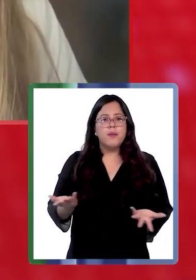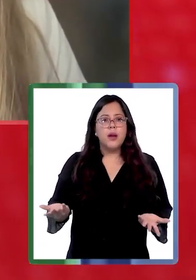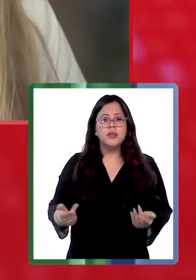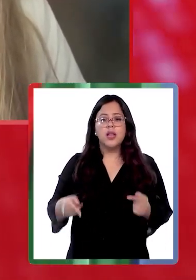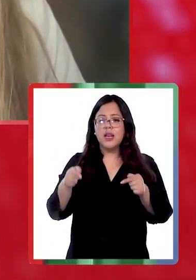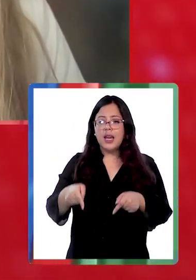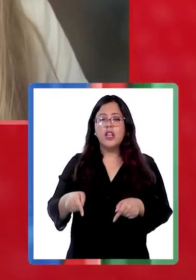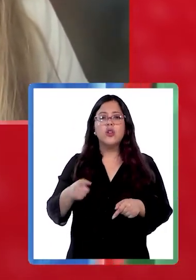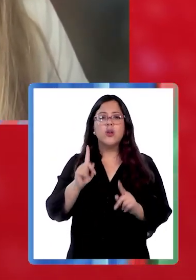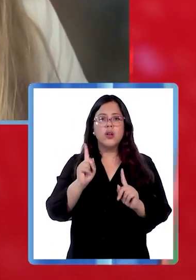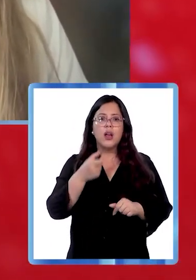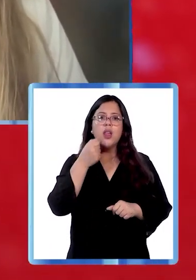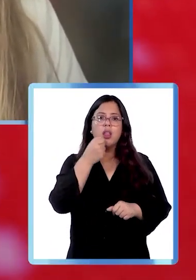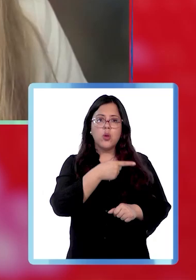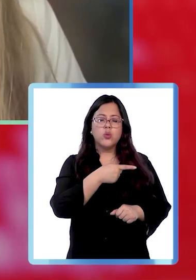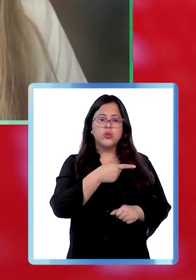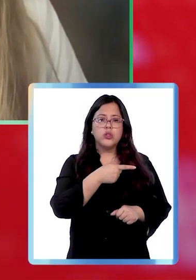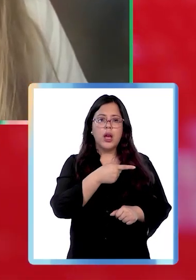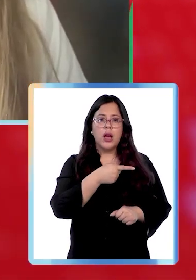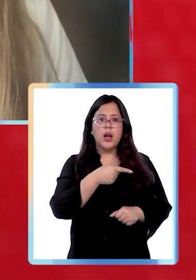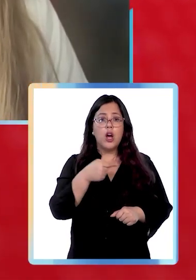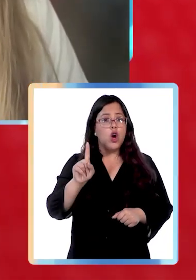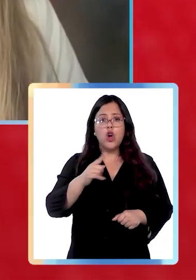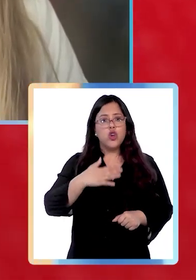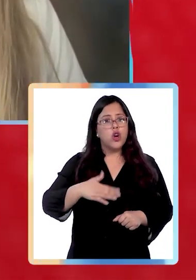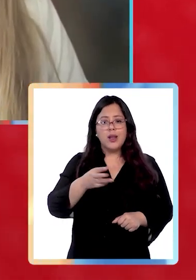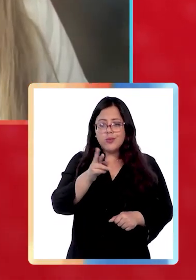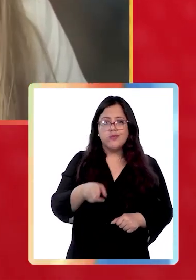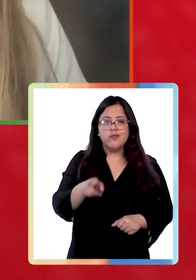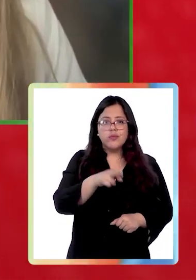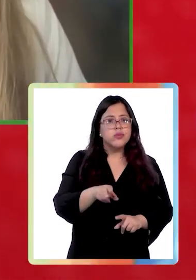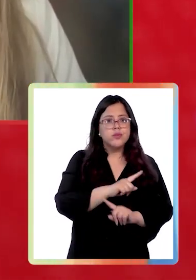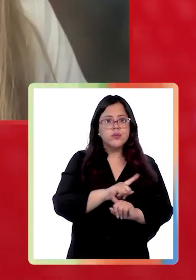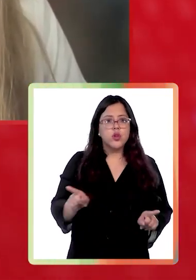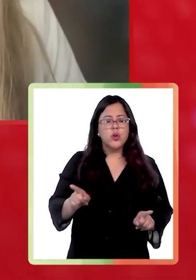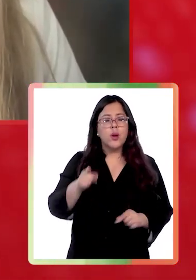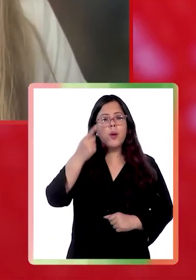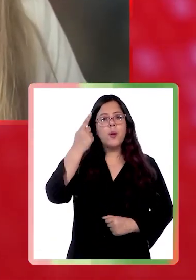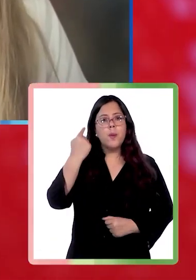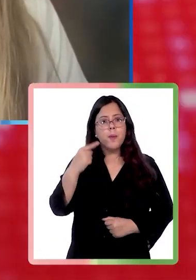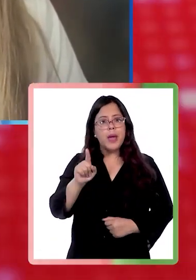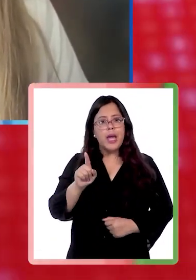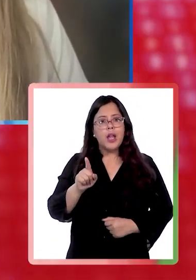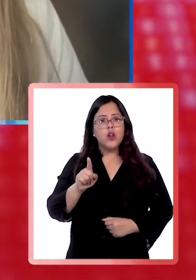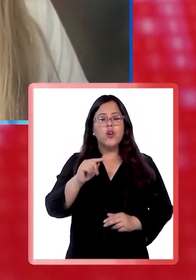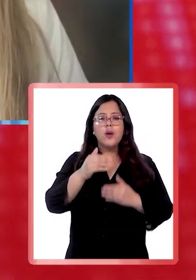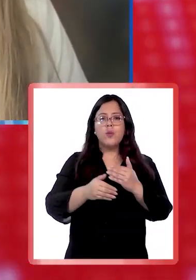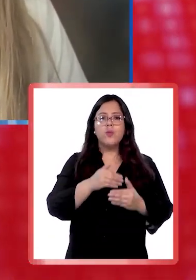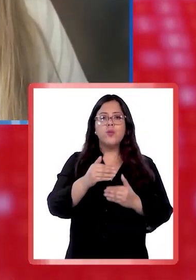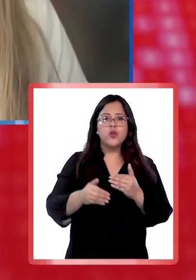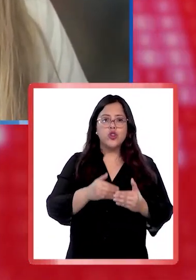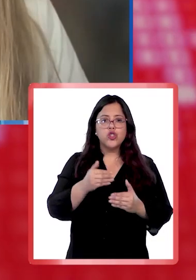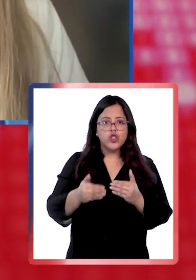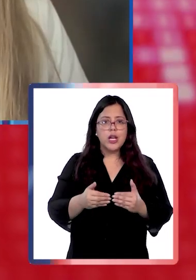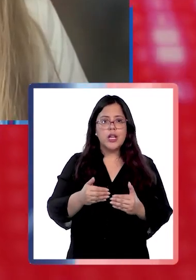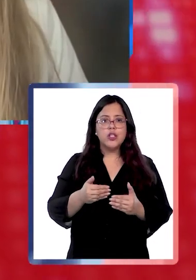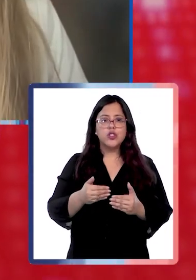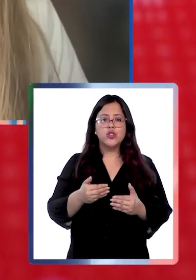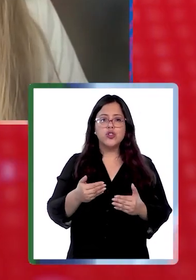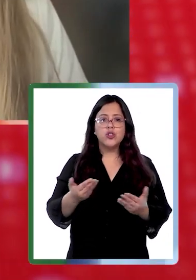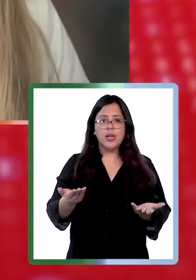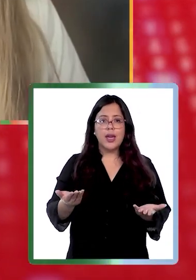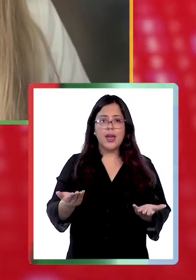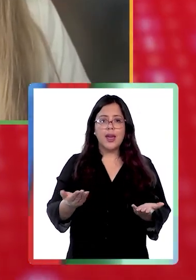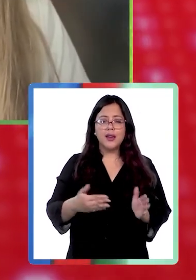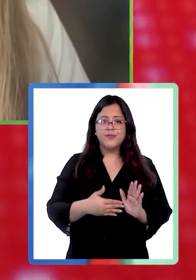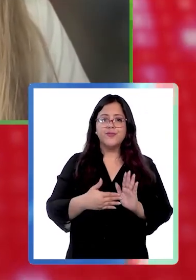debería suceder es que esto finalmente se denunciara, ¿ya? Porque no queremos que siga sucediendo. Pero claramente el proceso de